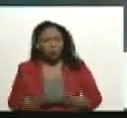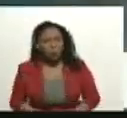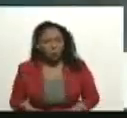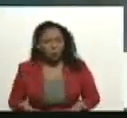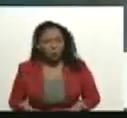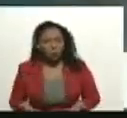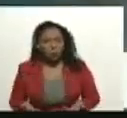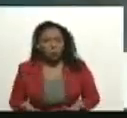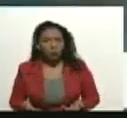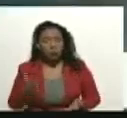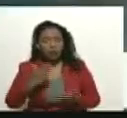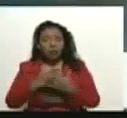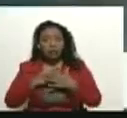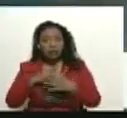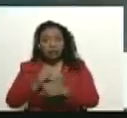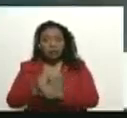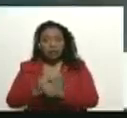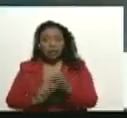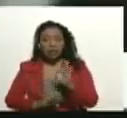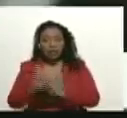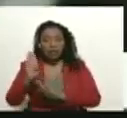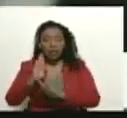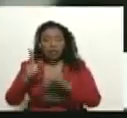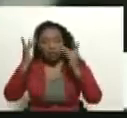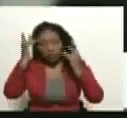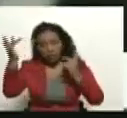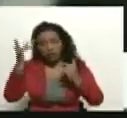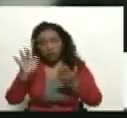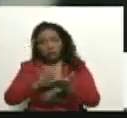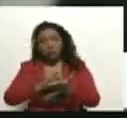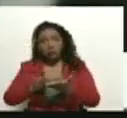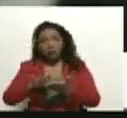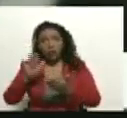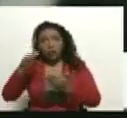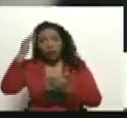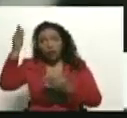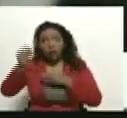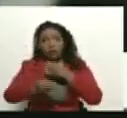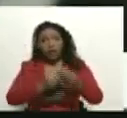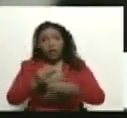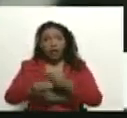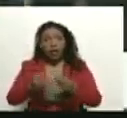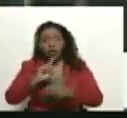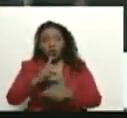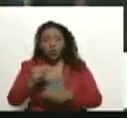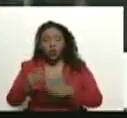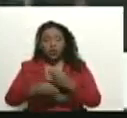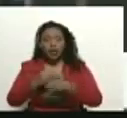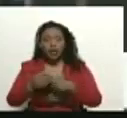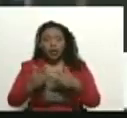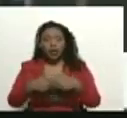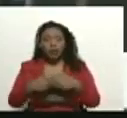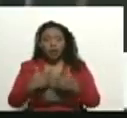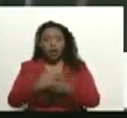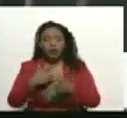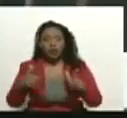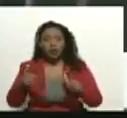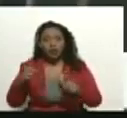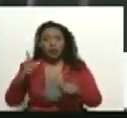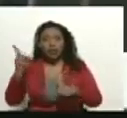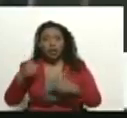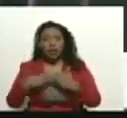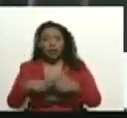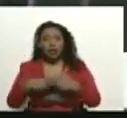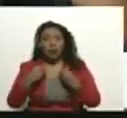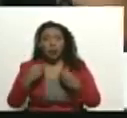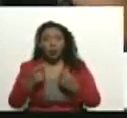tiempo dependiendo de los desarrollos de inteligencia artificial que se generen desde fuera y no serán herramientas para la liberación, sino más bien serán herramientas